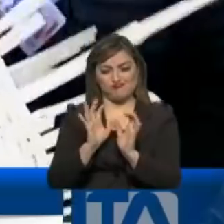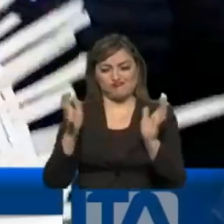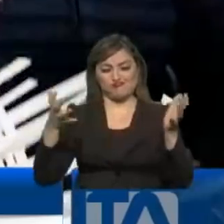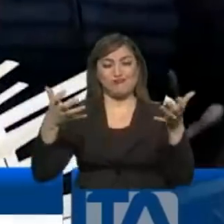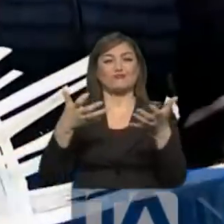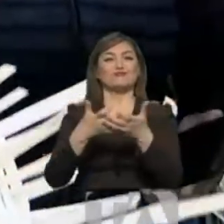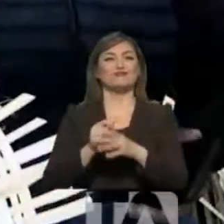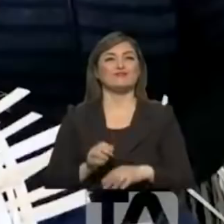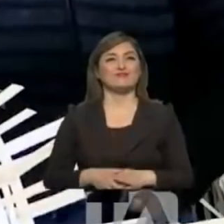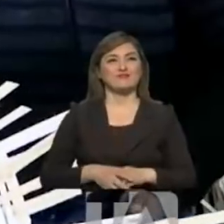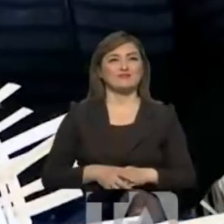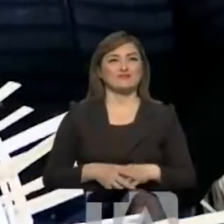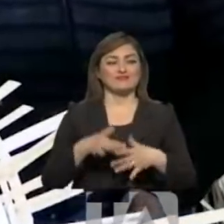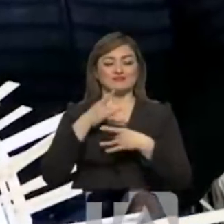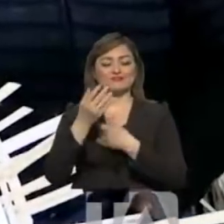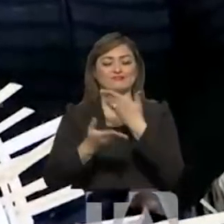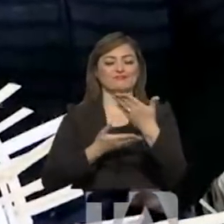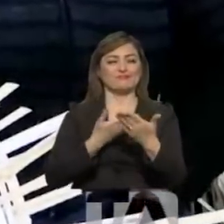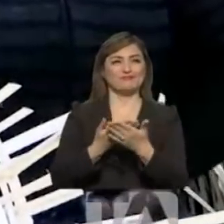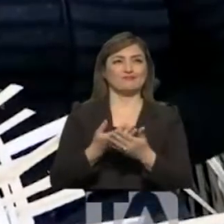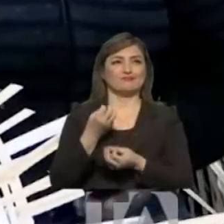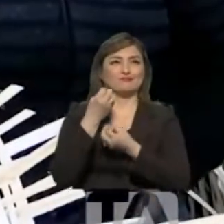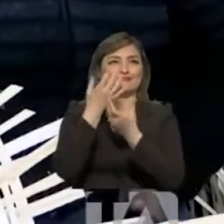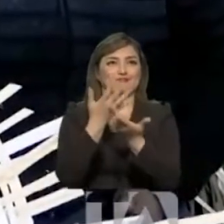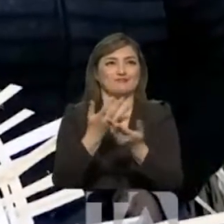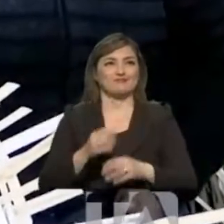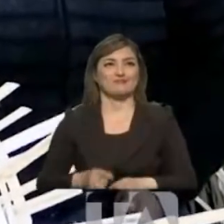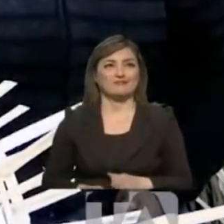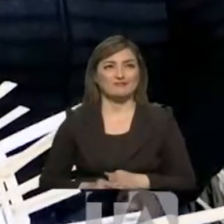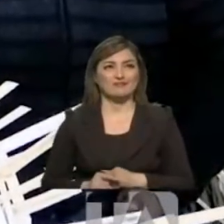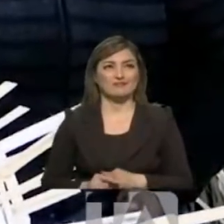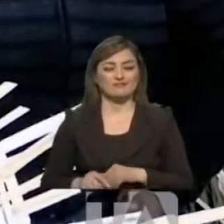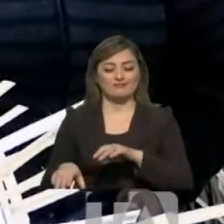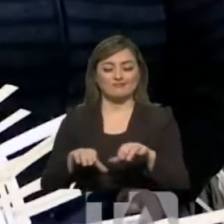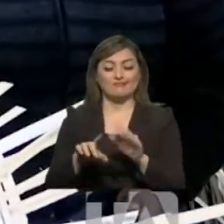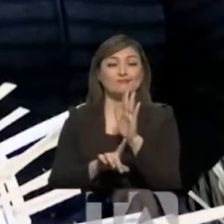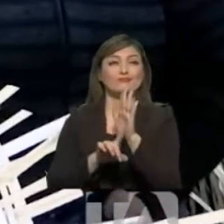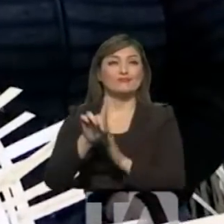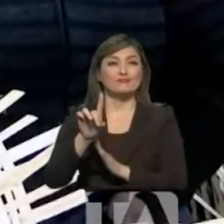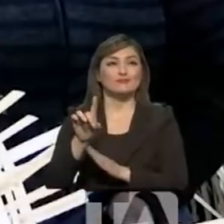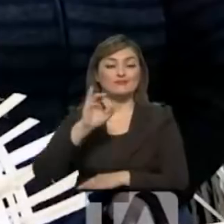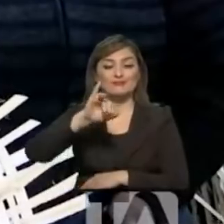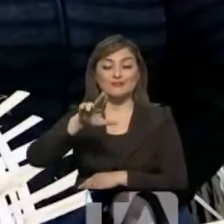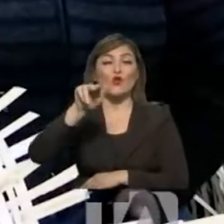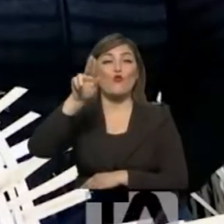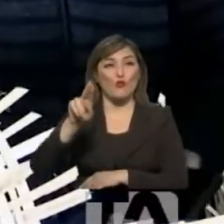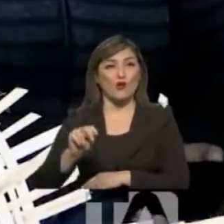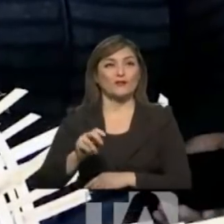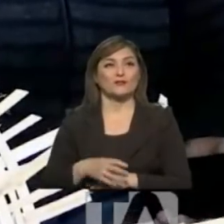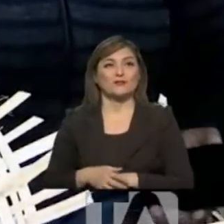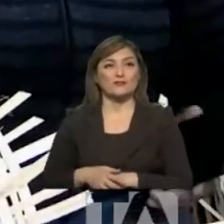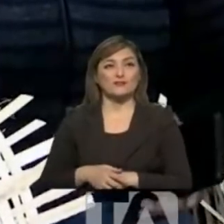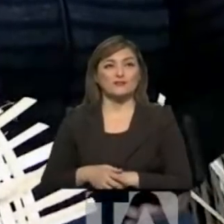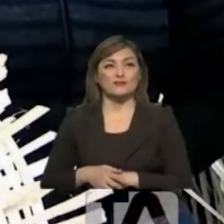canasta. Es un gusto compartir con ustedes este reportaje y contar la actividad que viene desarrollando don Juan Bautista Lema.